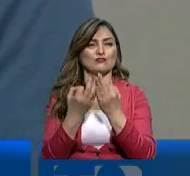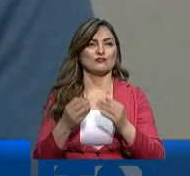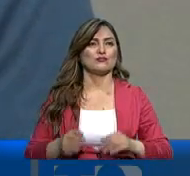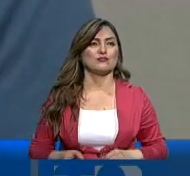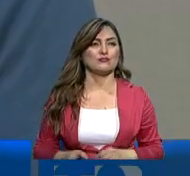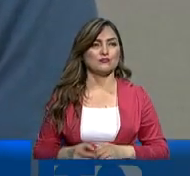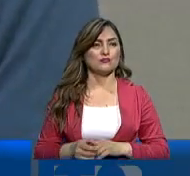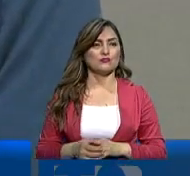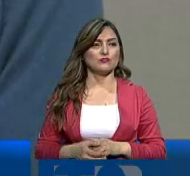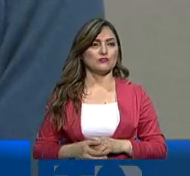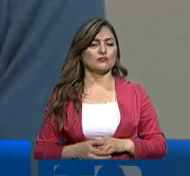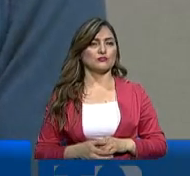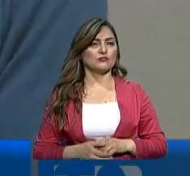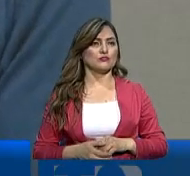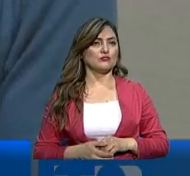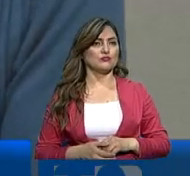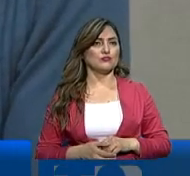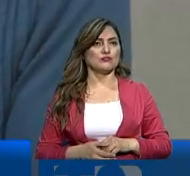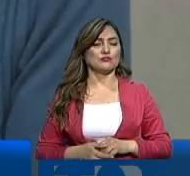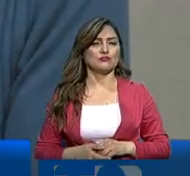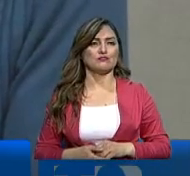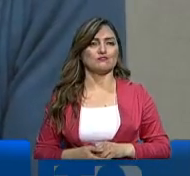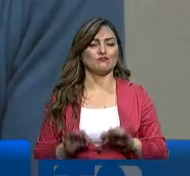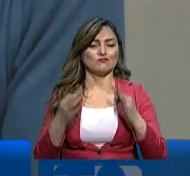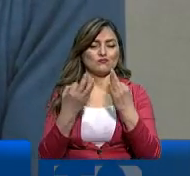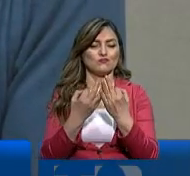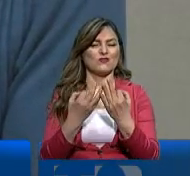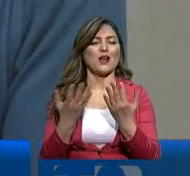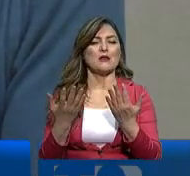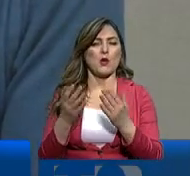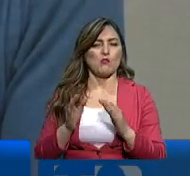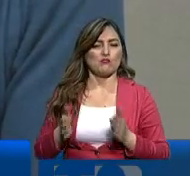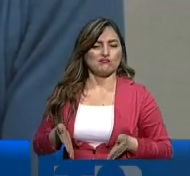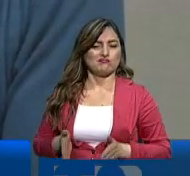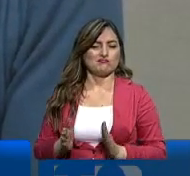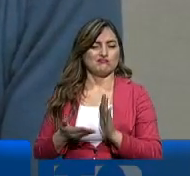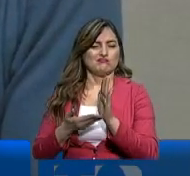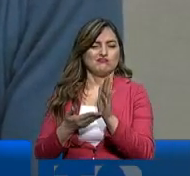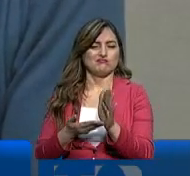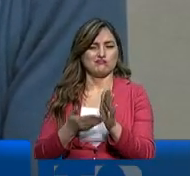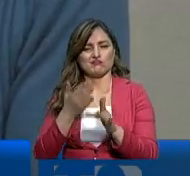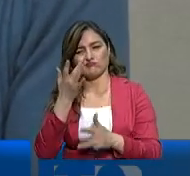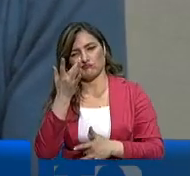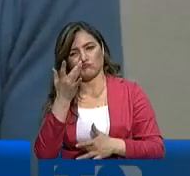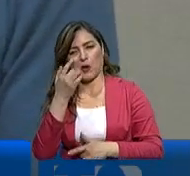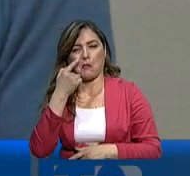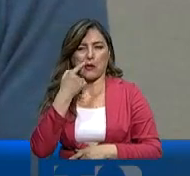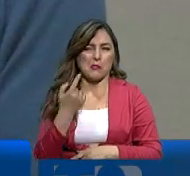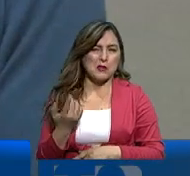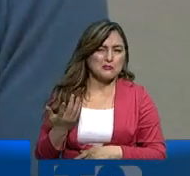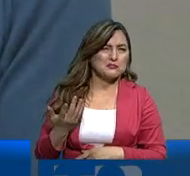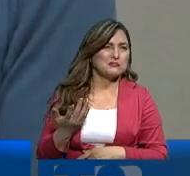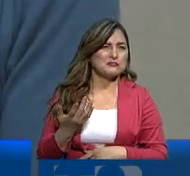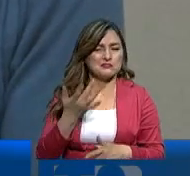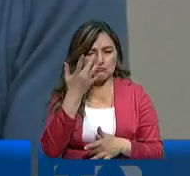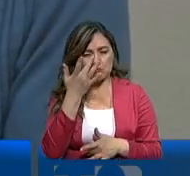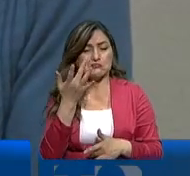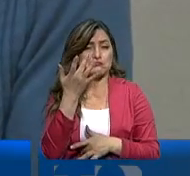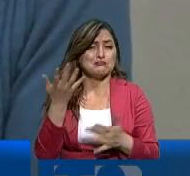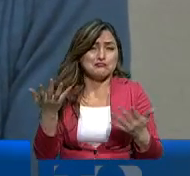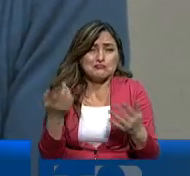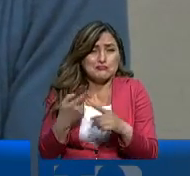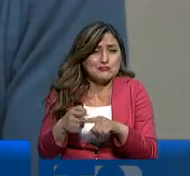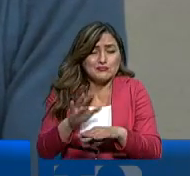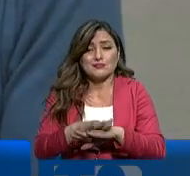en el caso de las familias biológicas por cierto nos enfermamos los padres los padres tenemos enfermedades